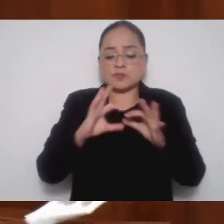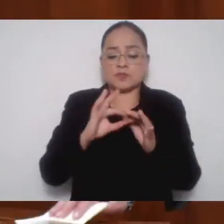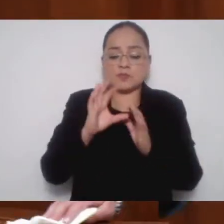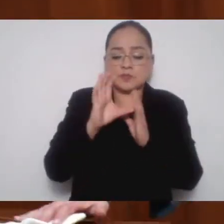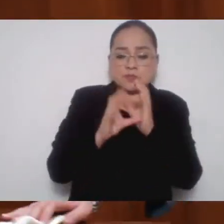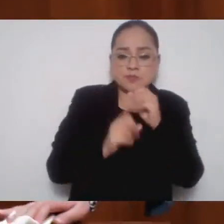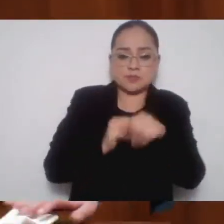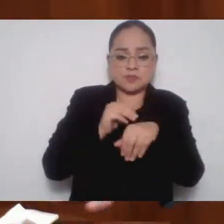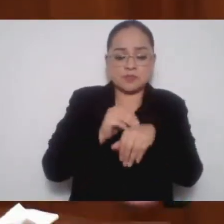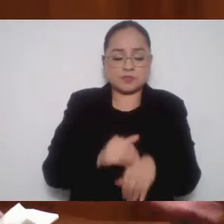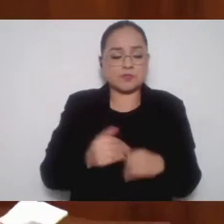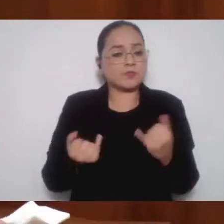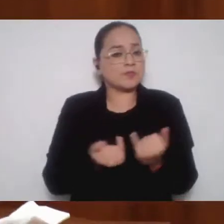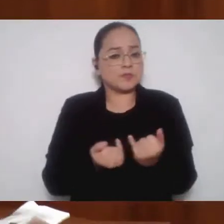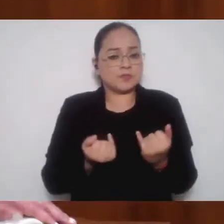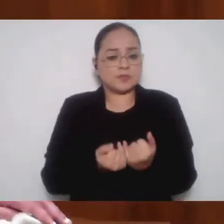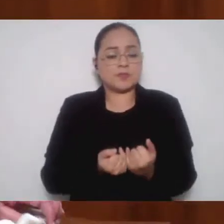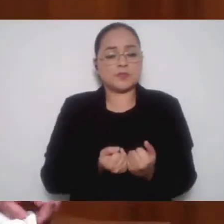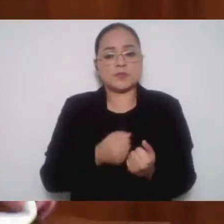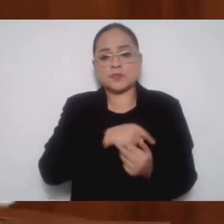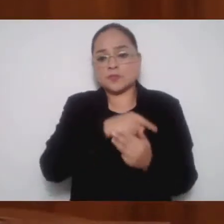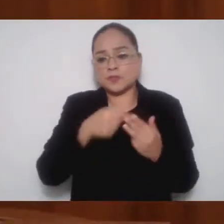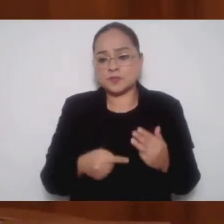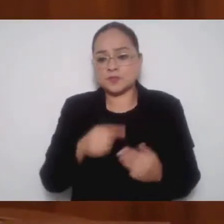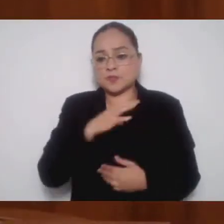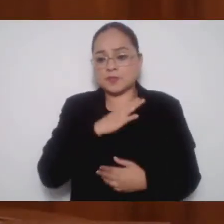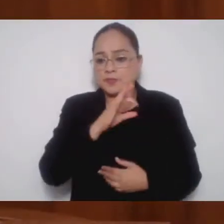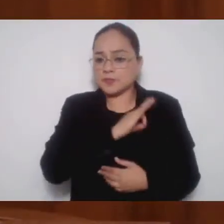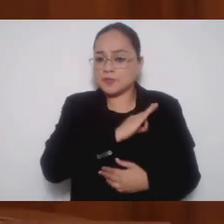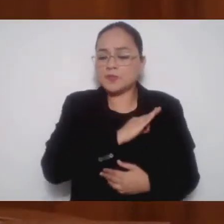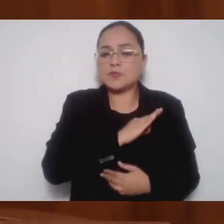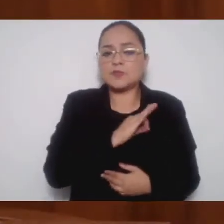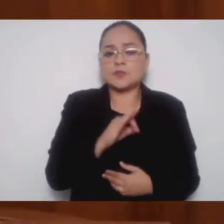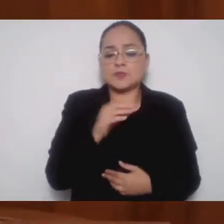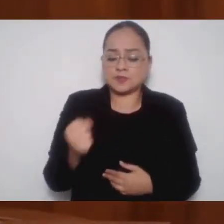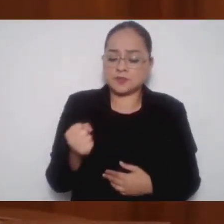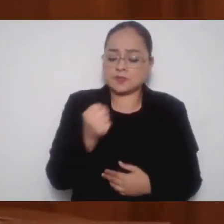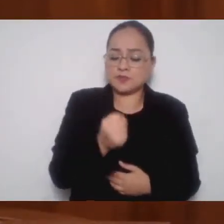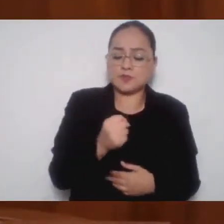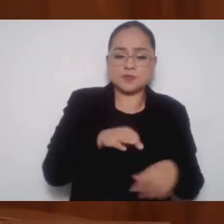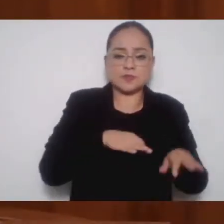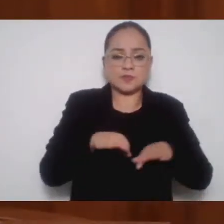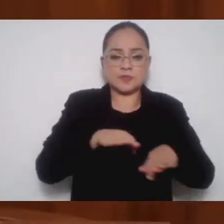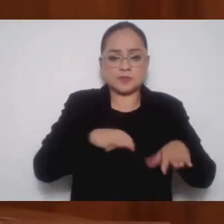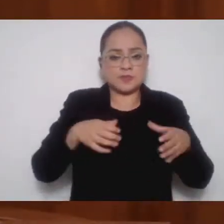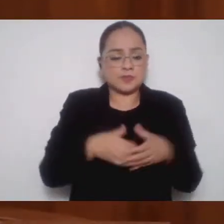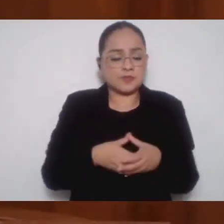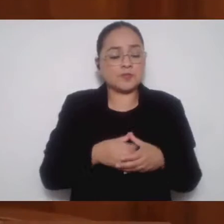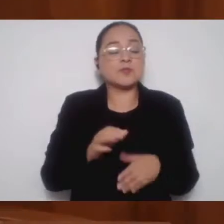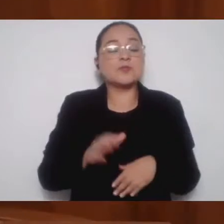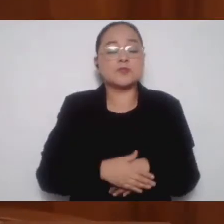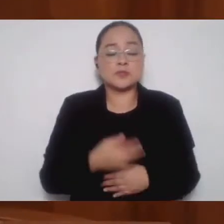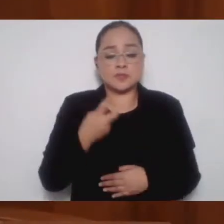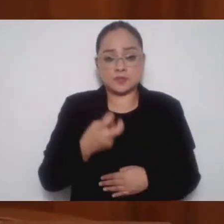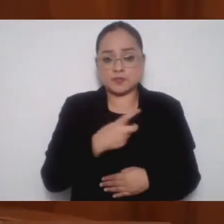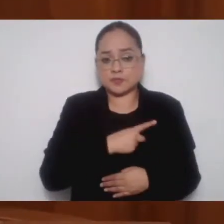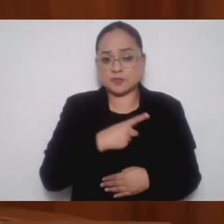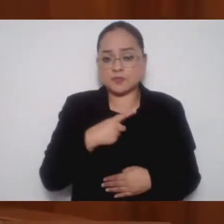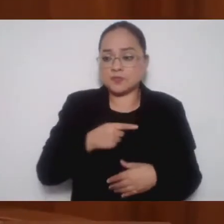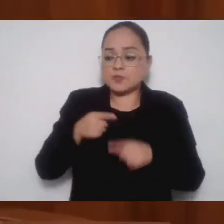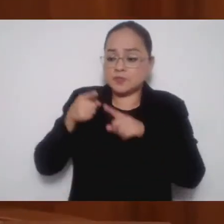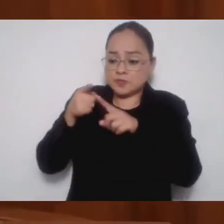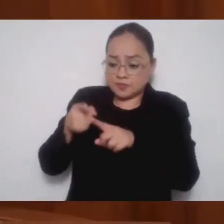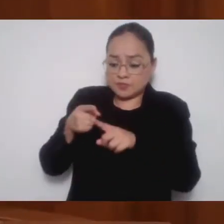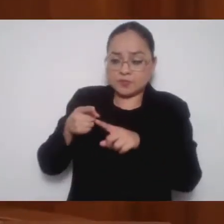y legales y reúnen el perfil para desempeñar la función, por lo que deberá ser